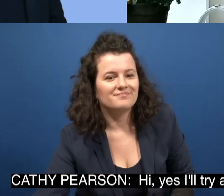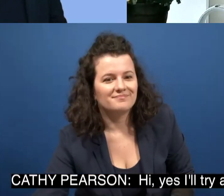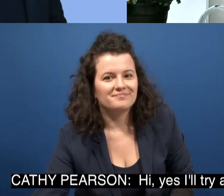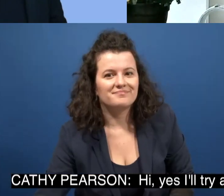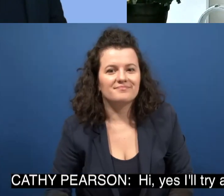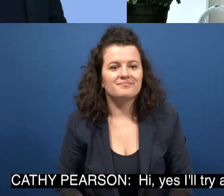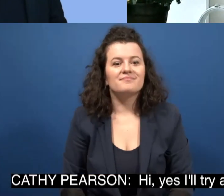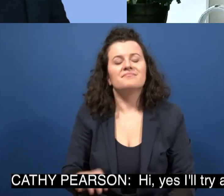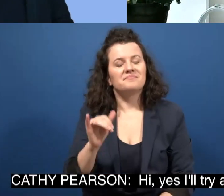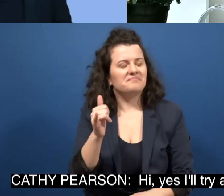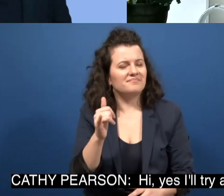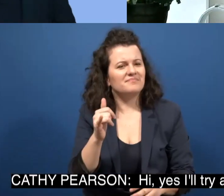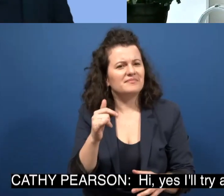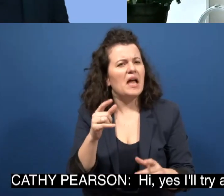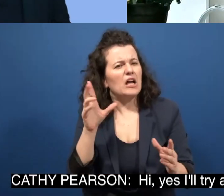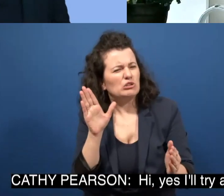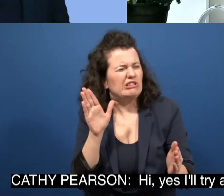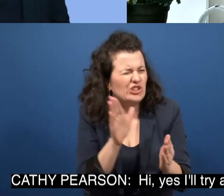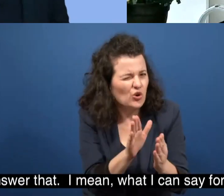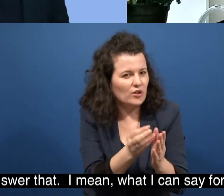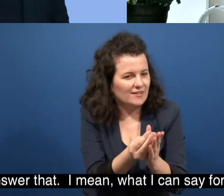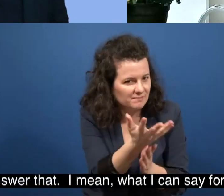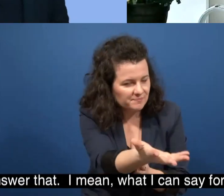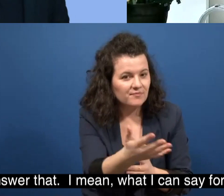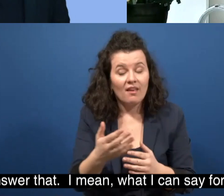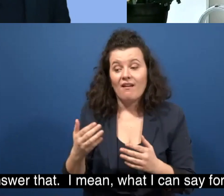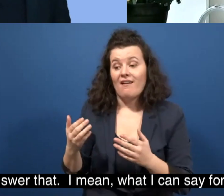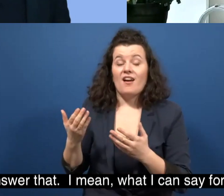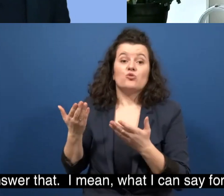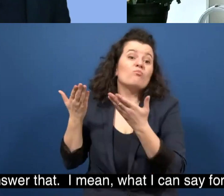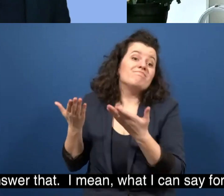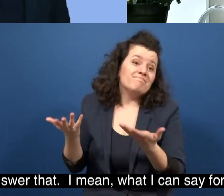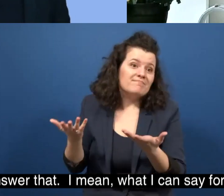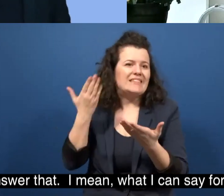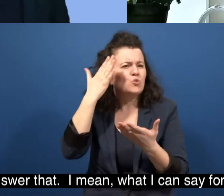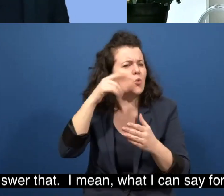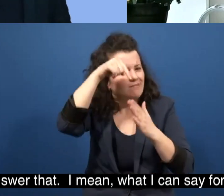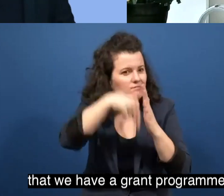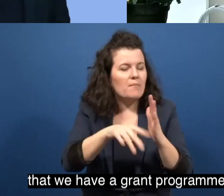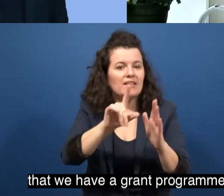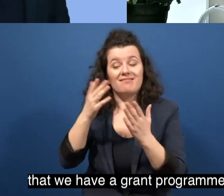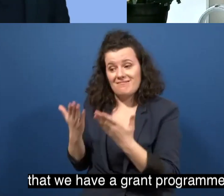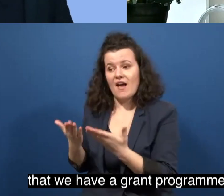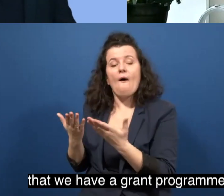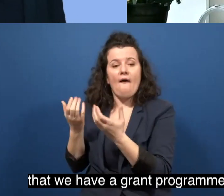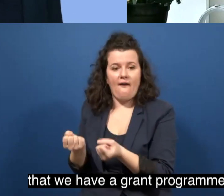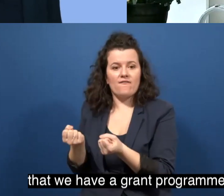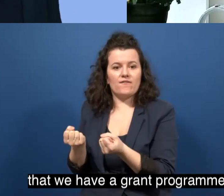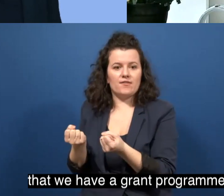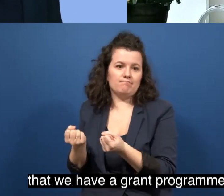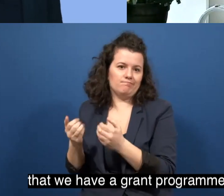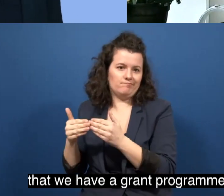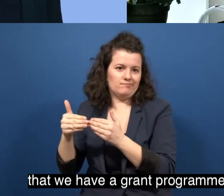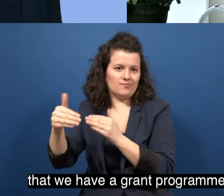Hola, ¿qué tal? Voy a tratar de dar respuesta a esa pregunta. Lo que les puedo decir es que tenemos una